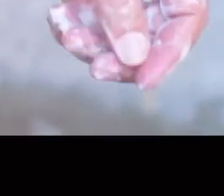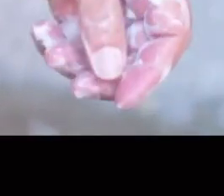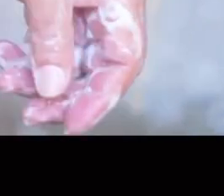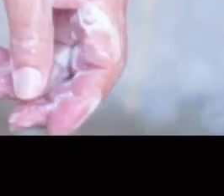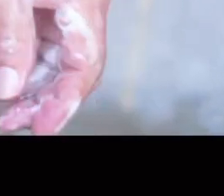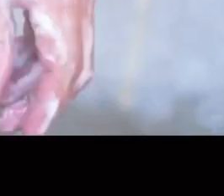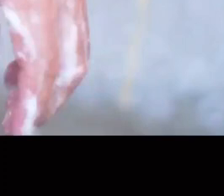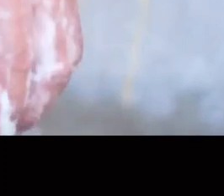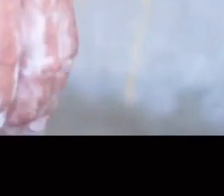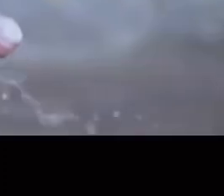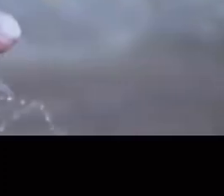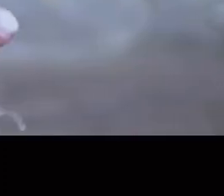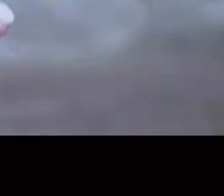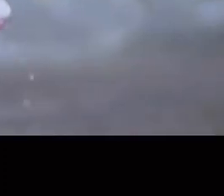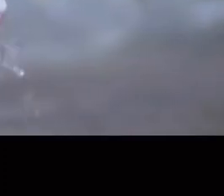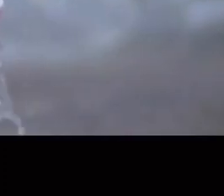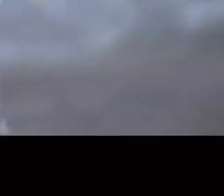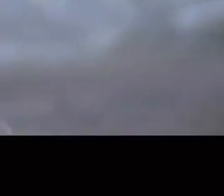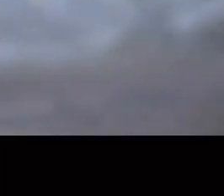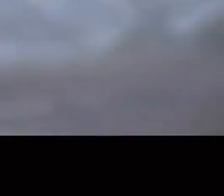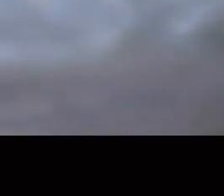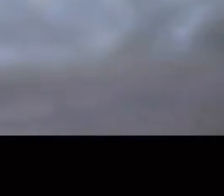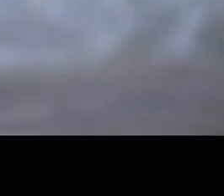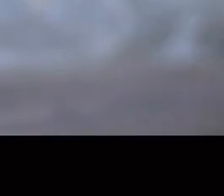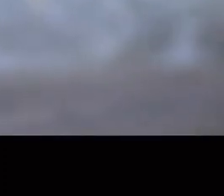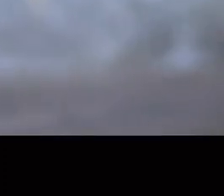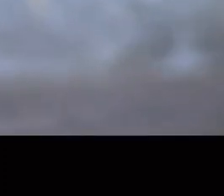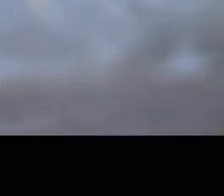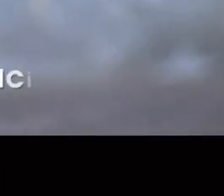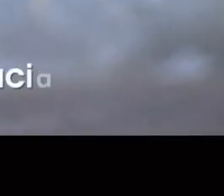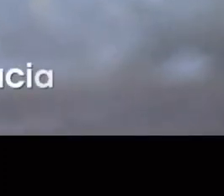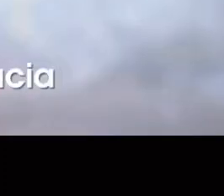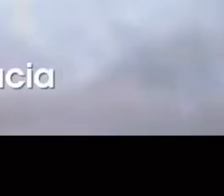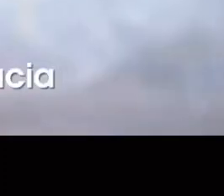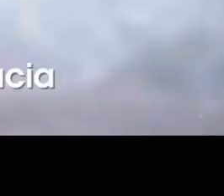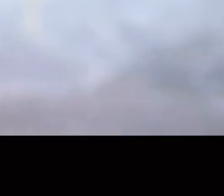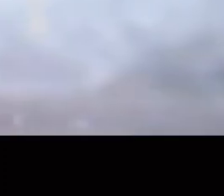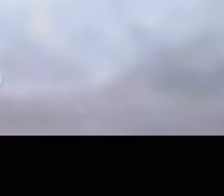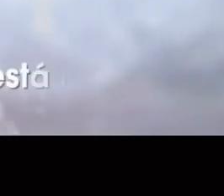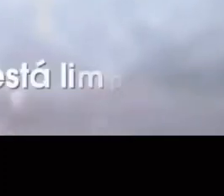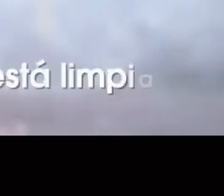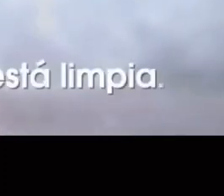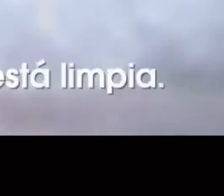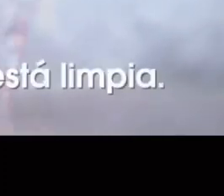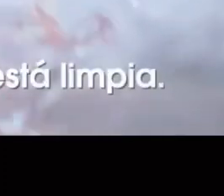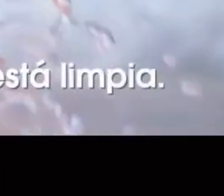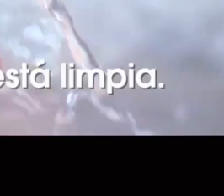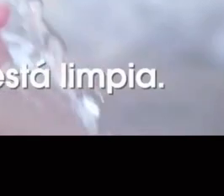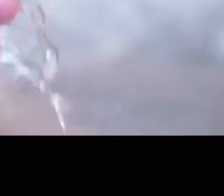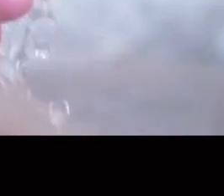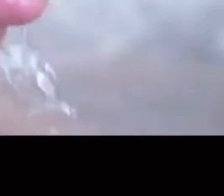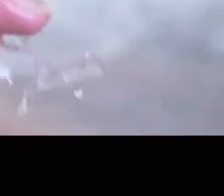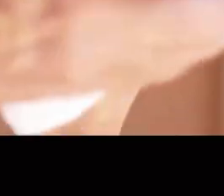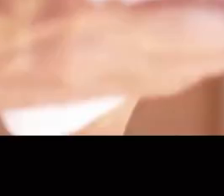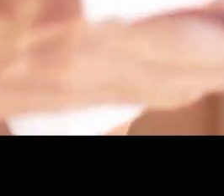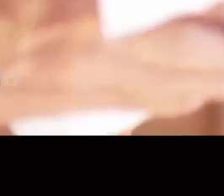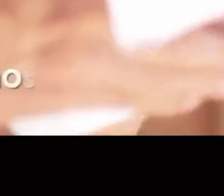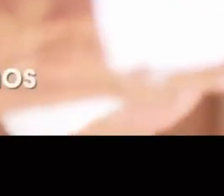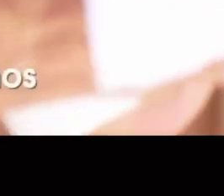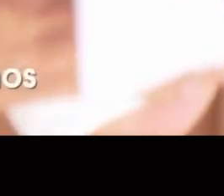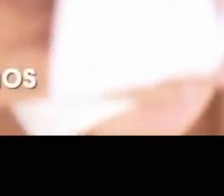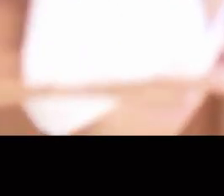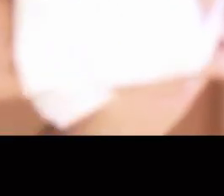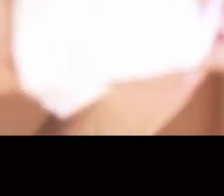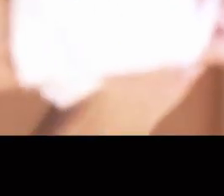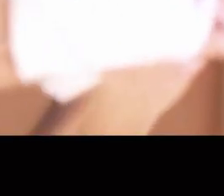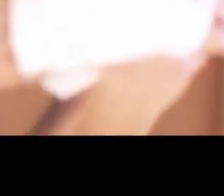10 veces más, para finalmente enjuagar una mano a la vez, de manera que la mano sucia no contamine a la mano que ya está limpia. Después te secas